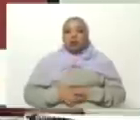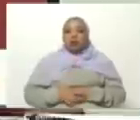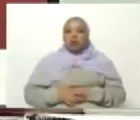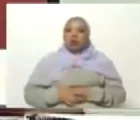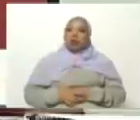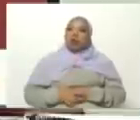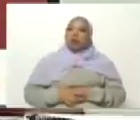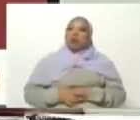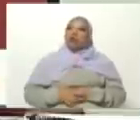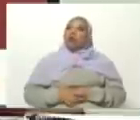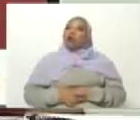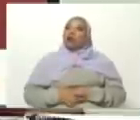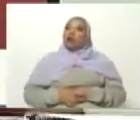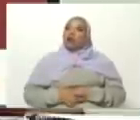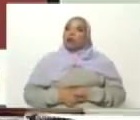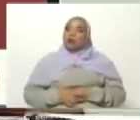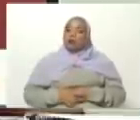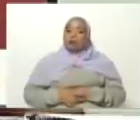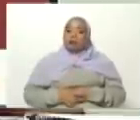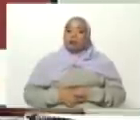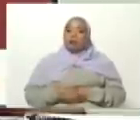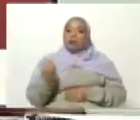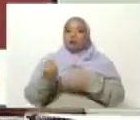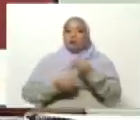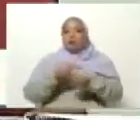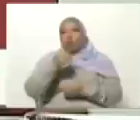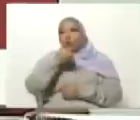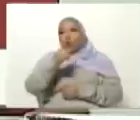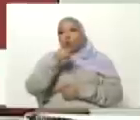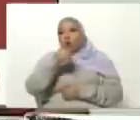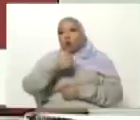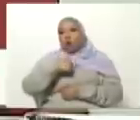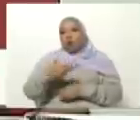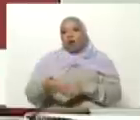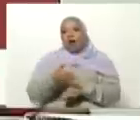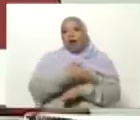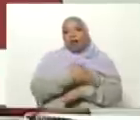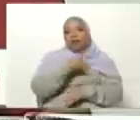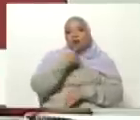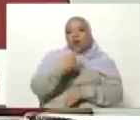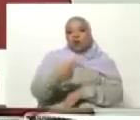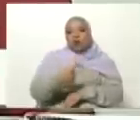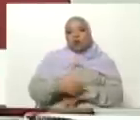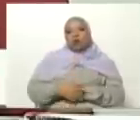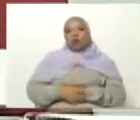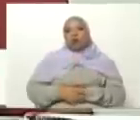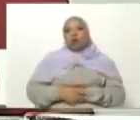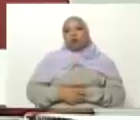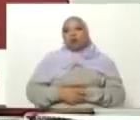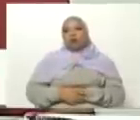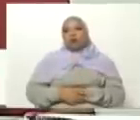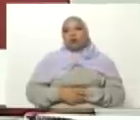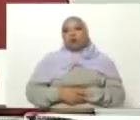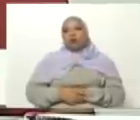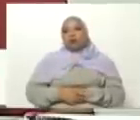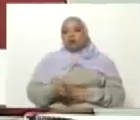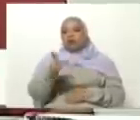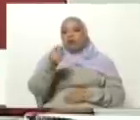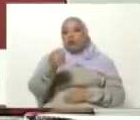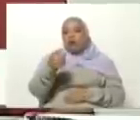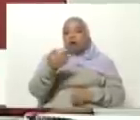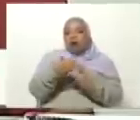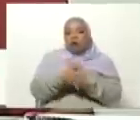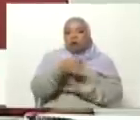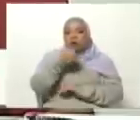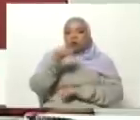bocones, para después decir, yo lo dije antes. Entonces, no, nosotros no tenemos ningún inconveniente. Ese dinero es de